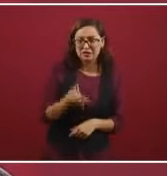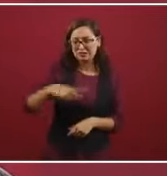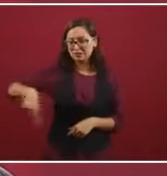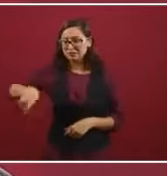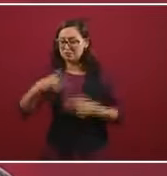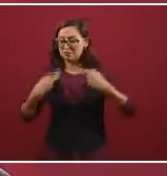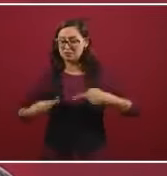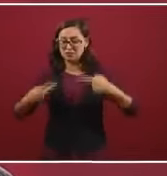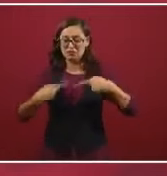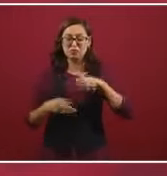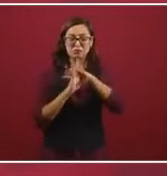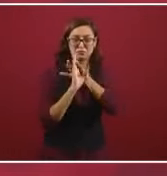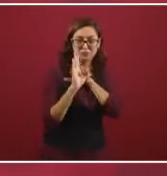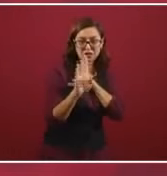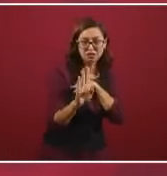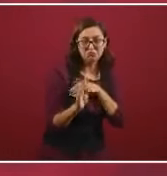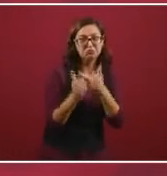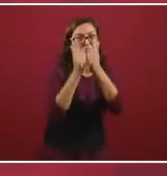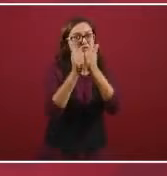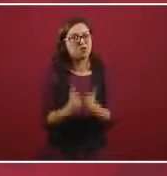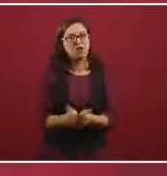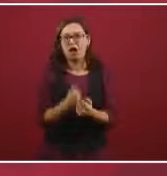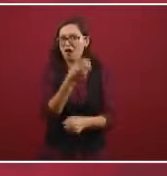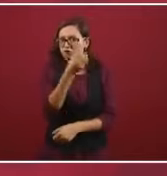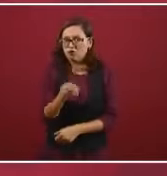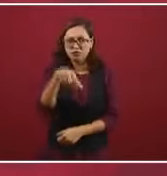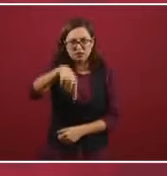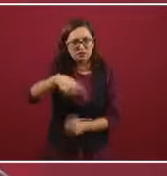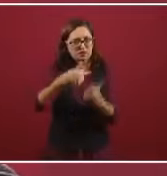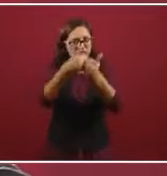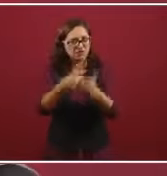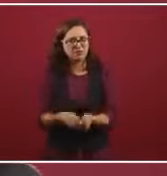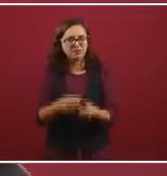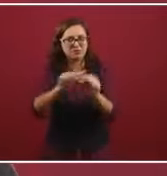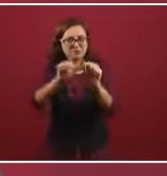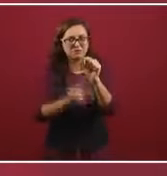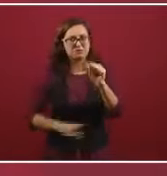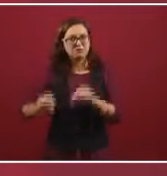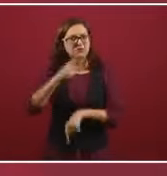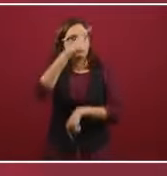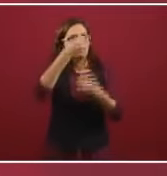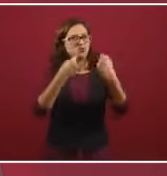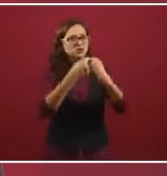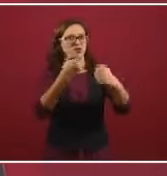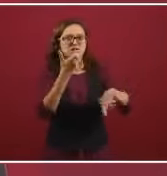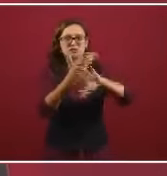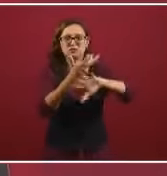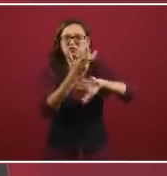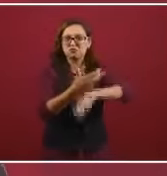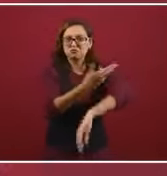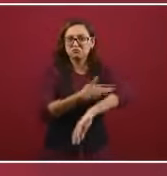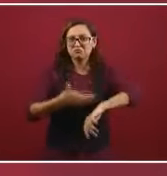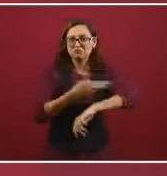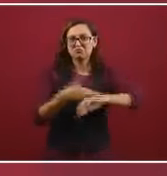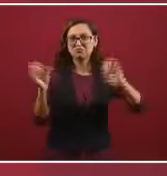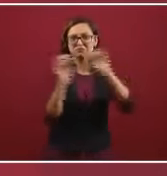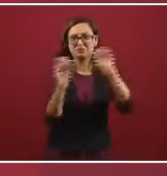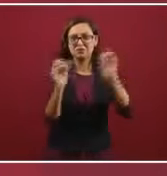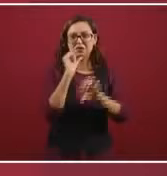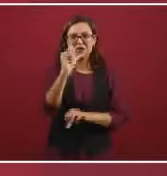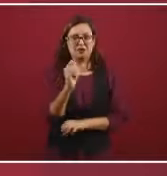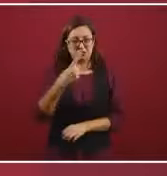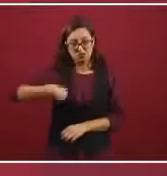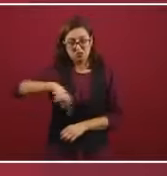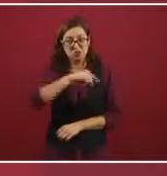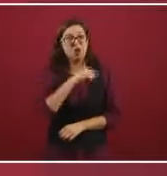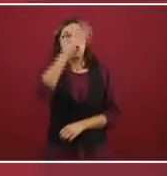cualquier gestión en la frontera con Estados Unidos. Entonces, si nosotros tomáramos esa decisión de aceptar ese tratado,